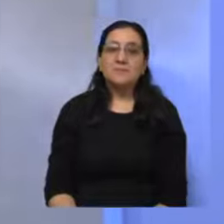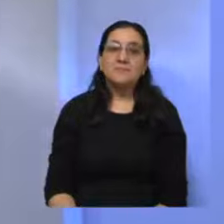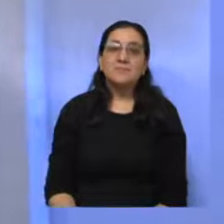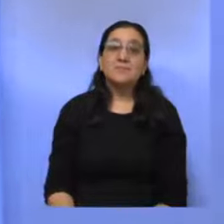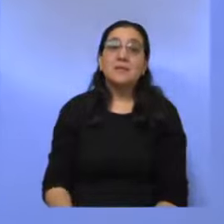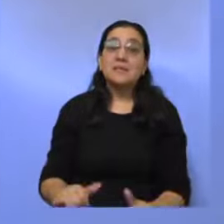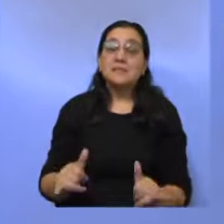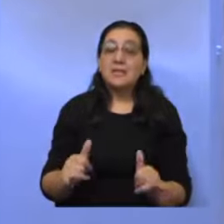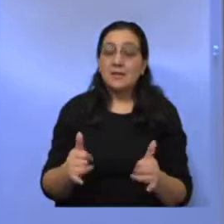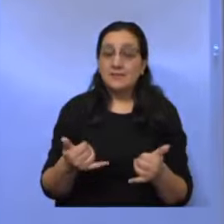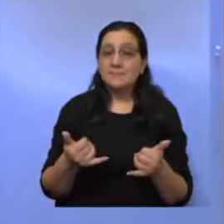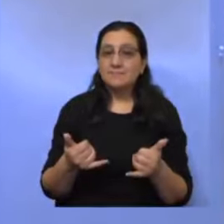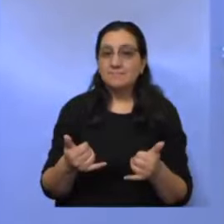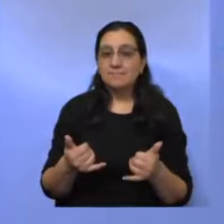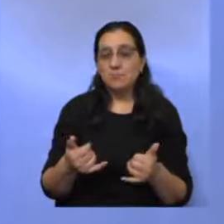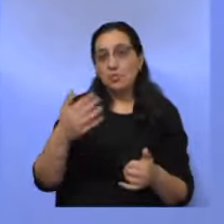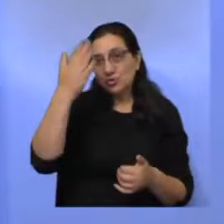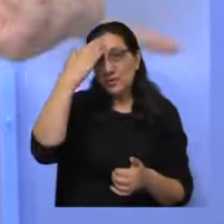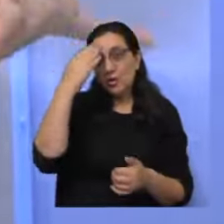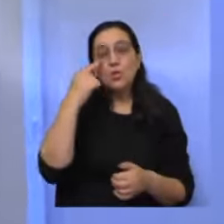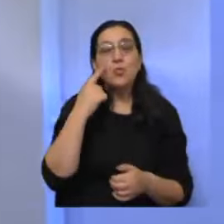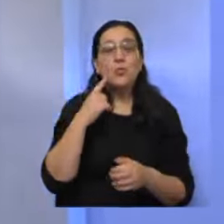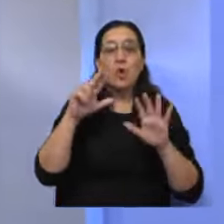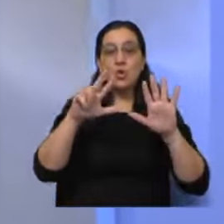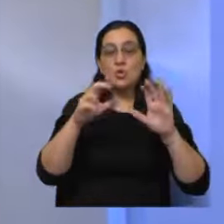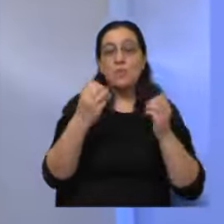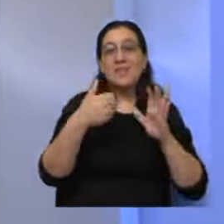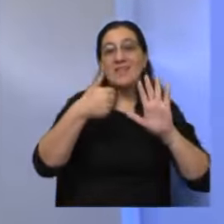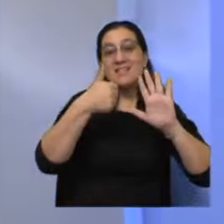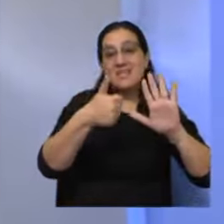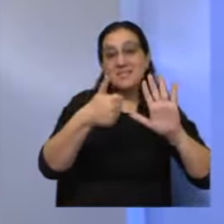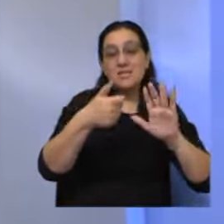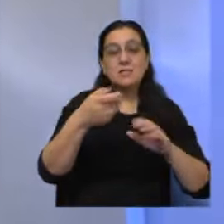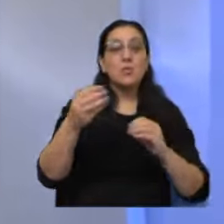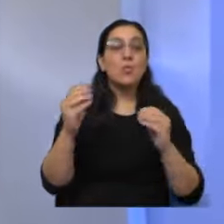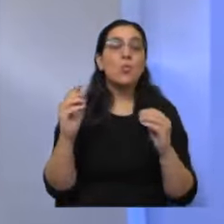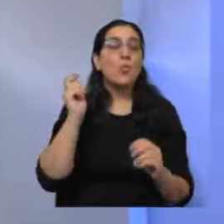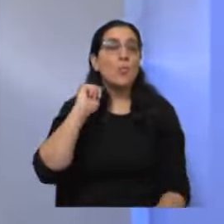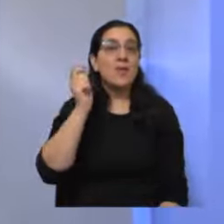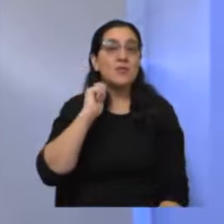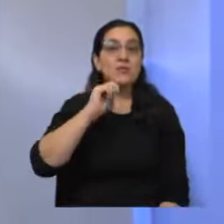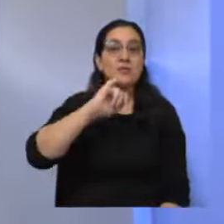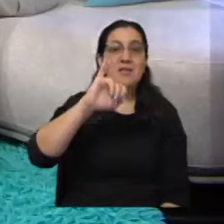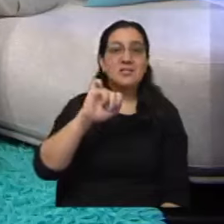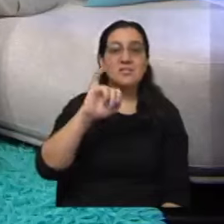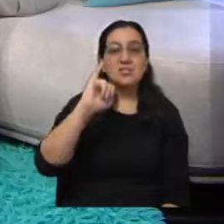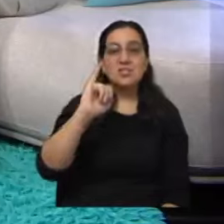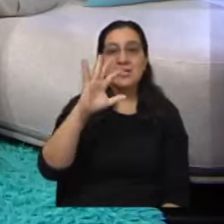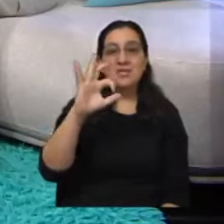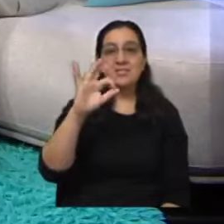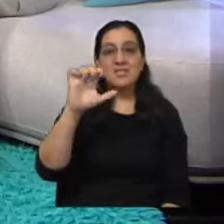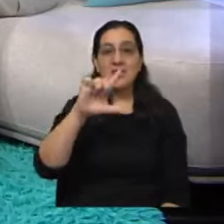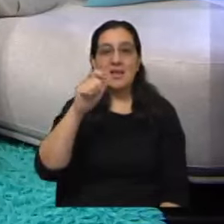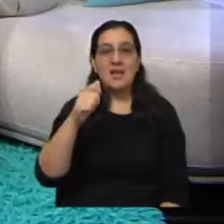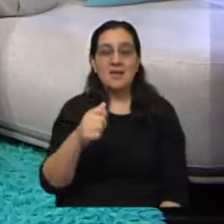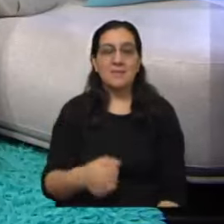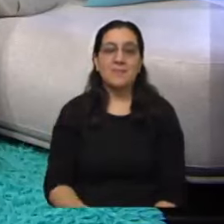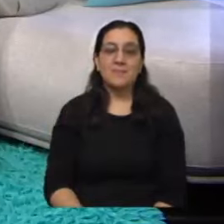que estuvimos, por eso sé lo del 8, porque el 6 es el cumpleaños de Gisela, que era otra compañera que trabajábamos juntos, por eso sabíamos, por eso dije el